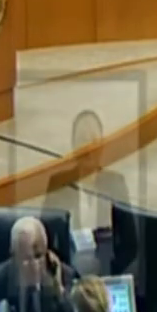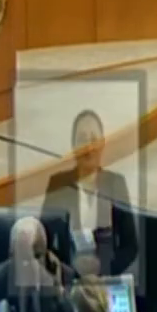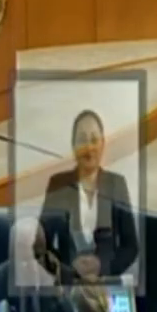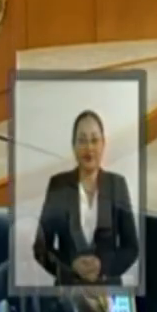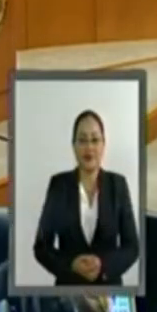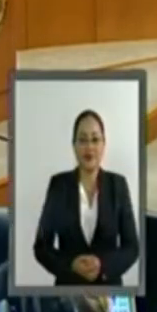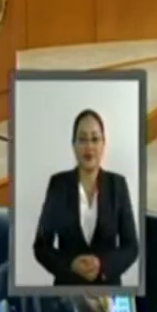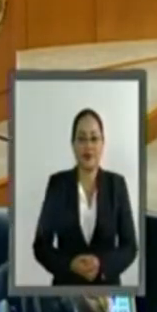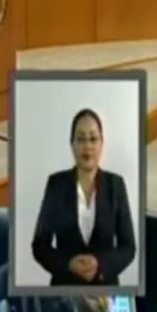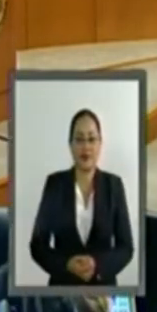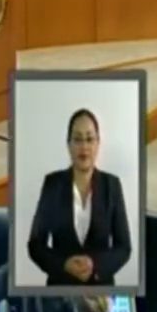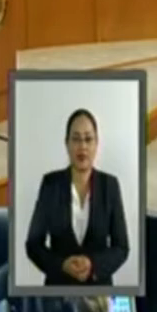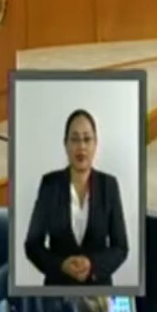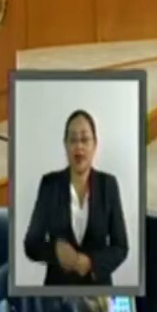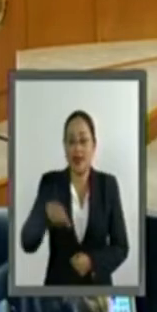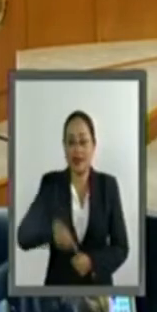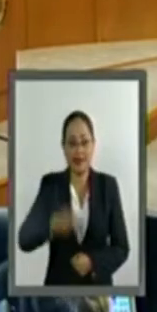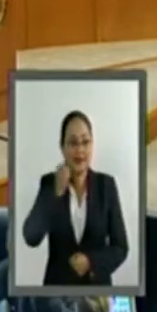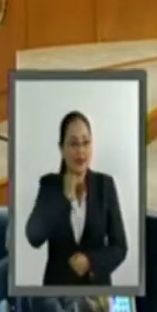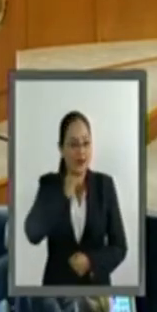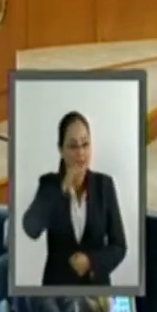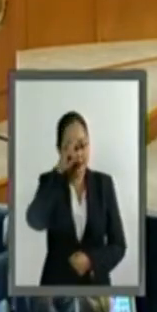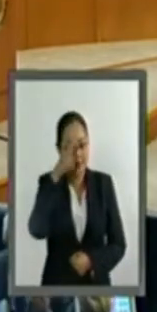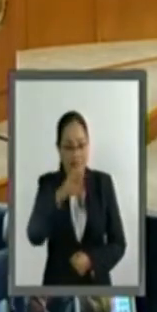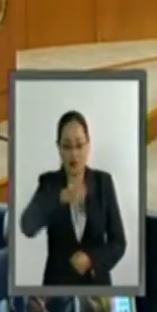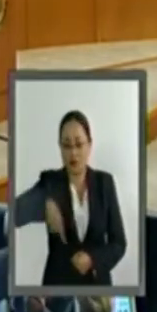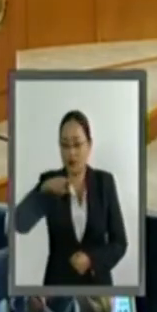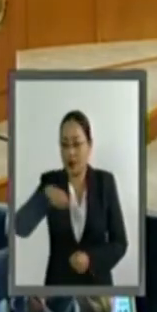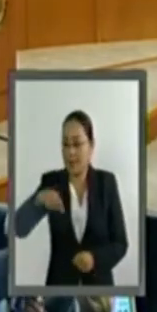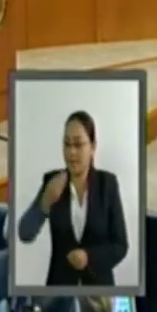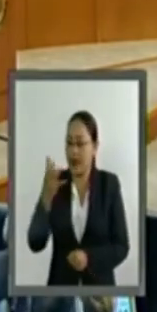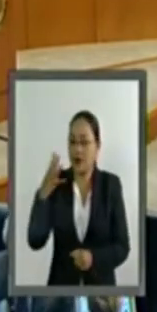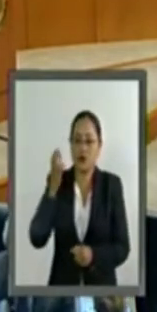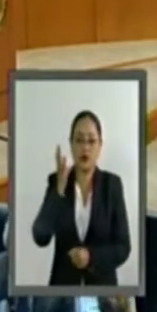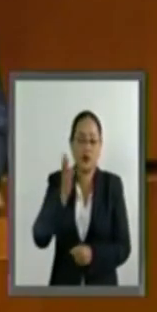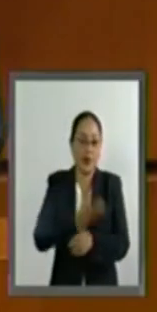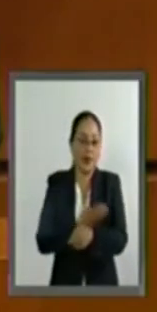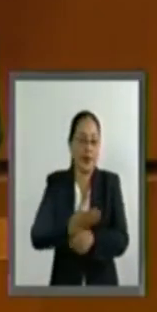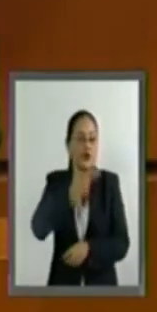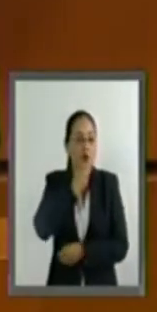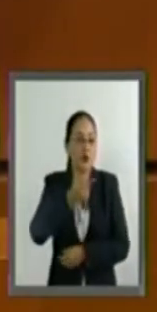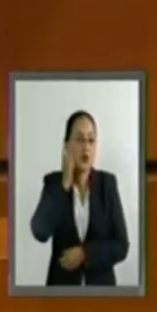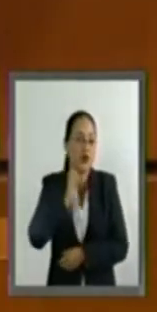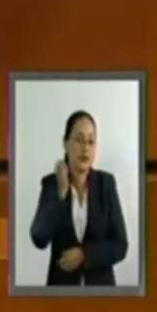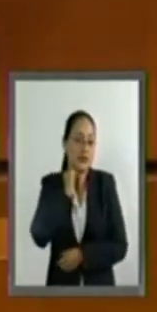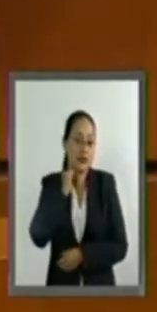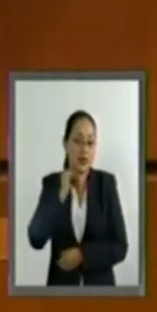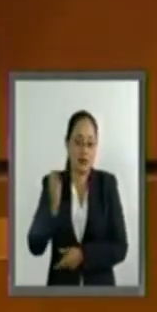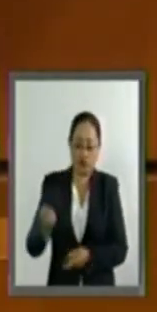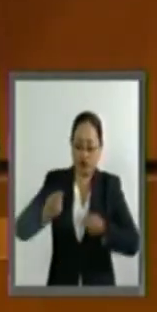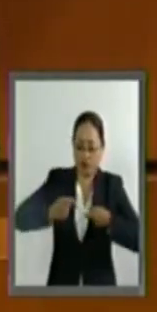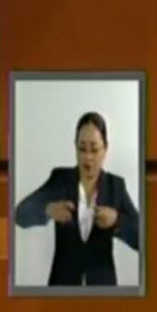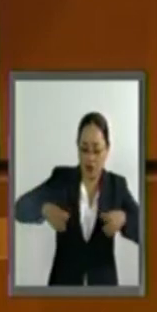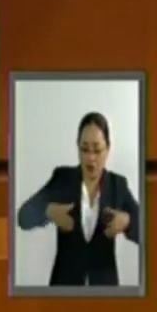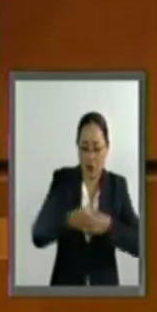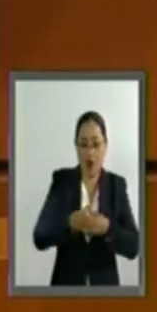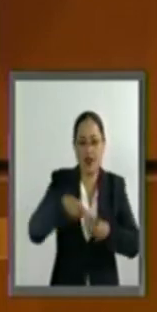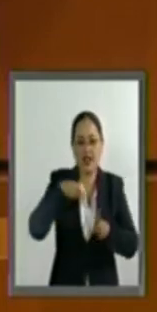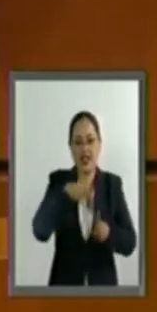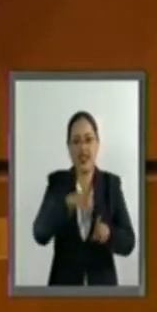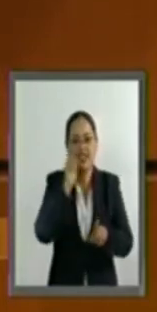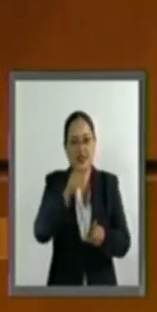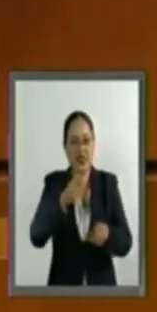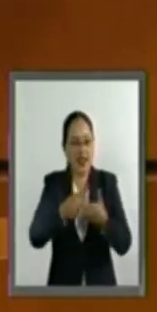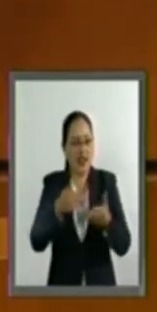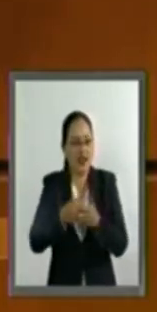mecanismo que nos hemos dado aquí en el Senado de la República, este grupo de trabajo que nos hemos autodenominado Operación